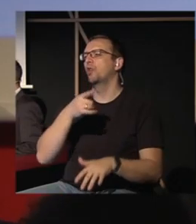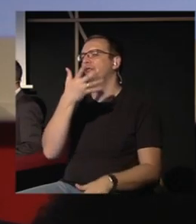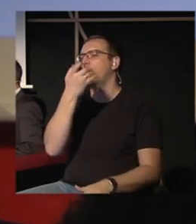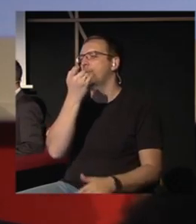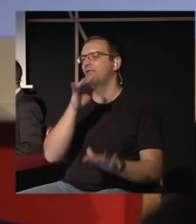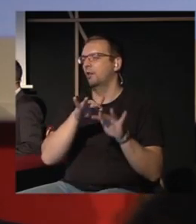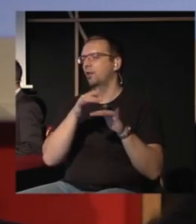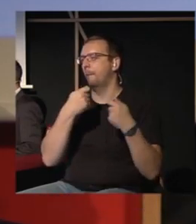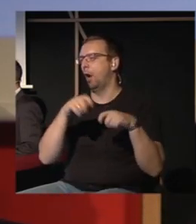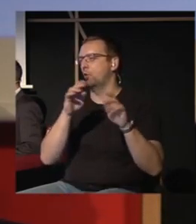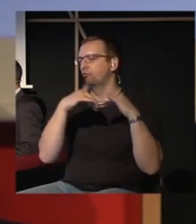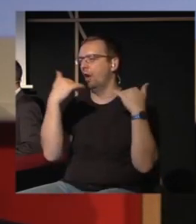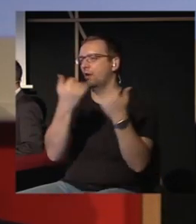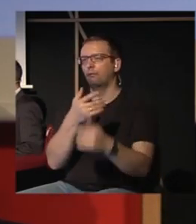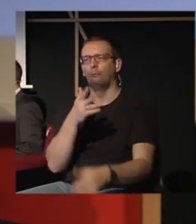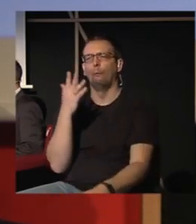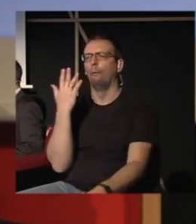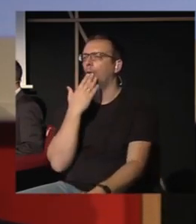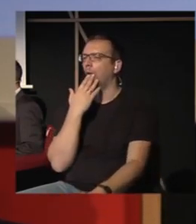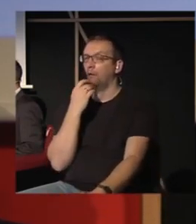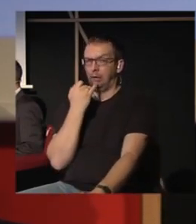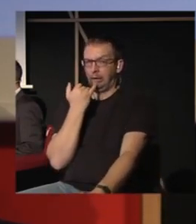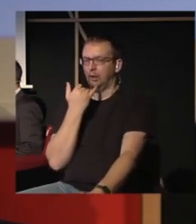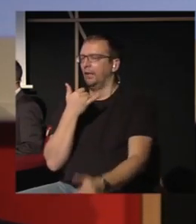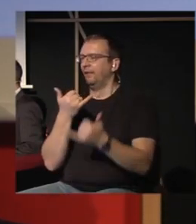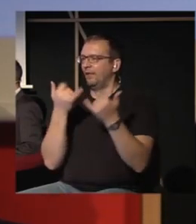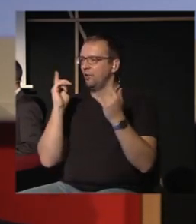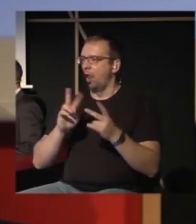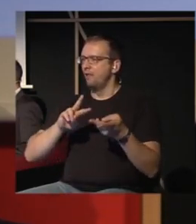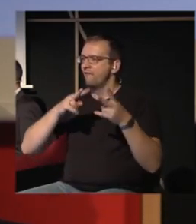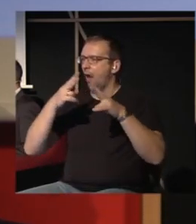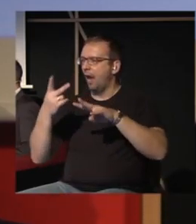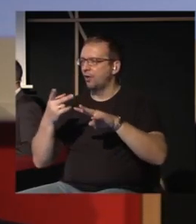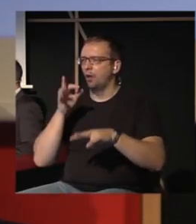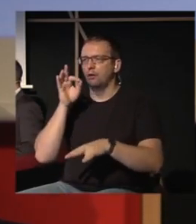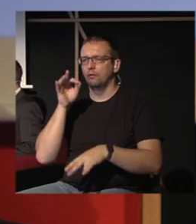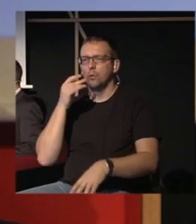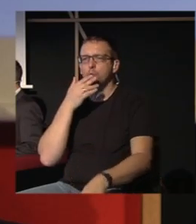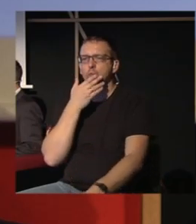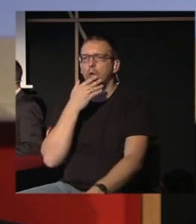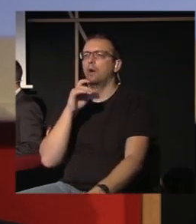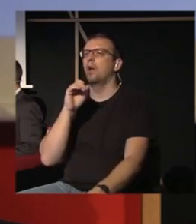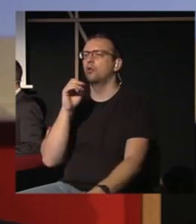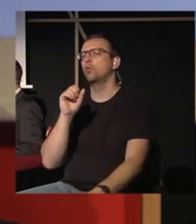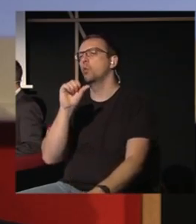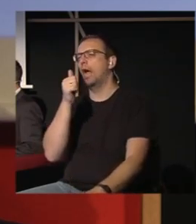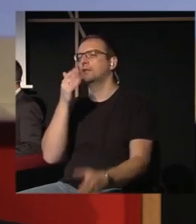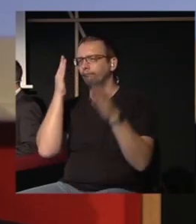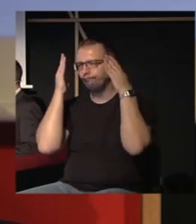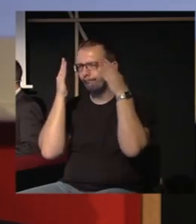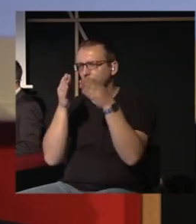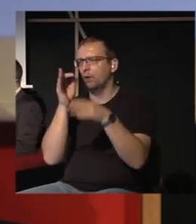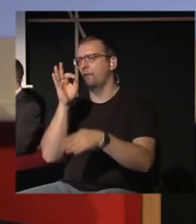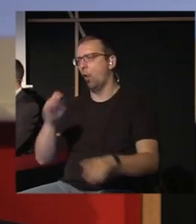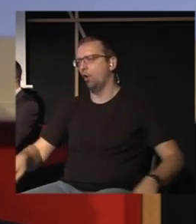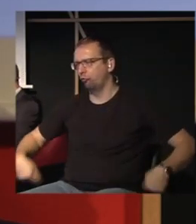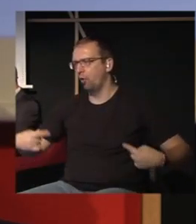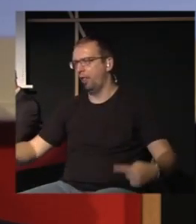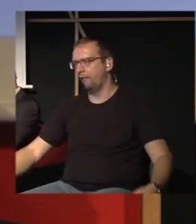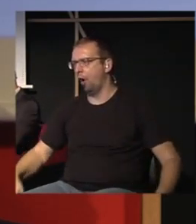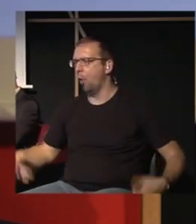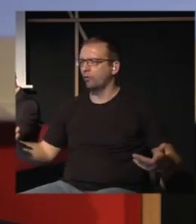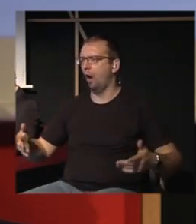Nos centramos principalmente en las personas con movilidad reducida, pues creímos que eran los que